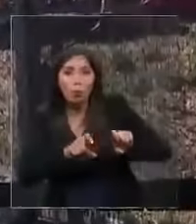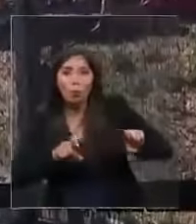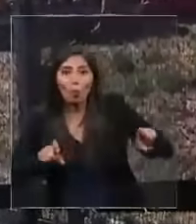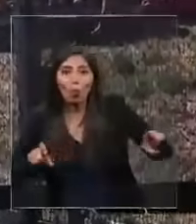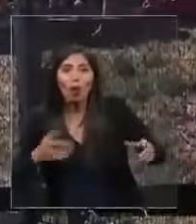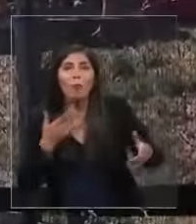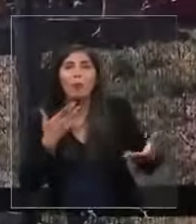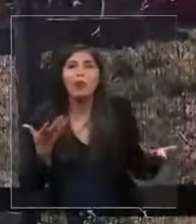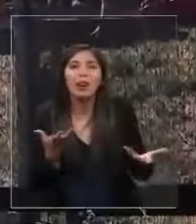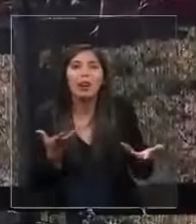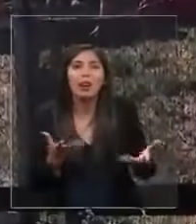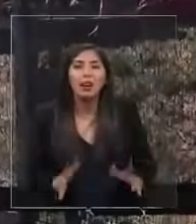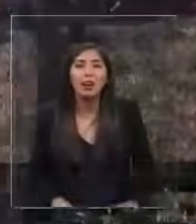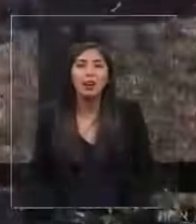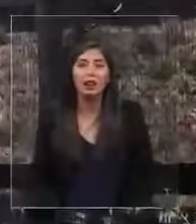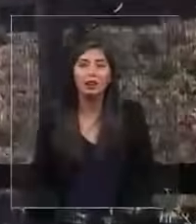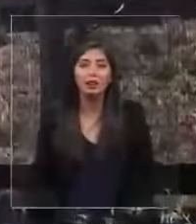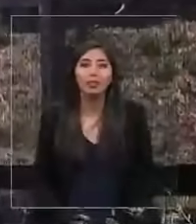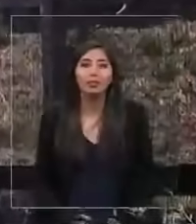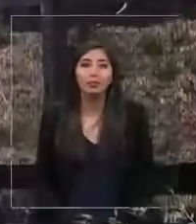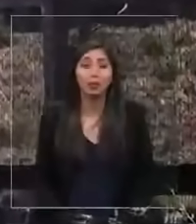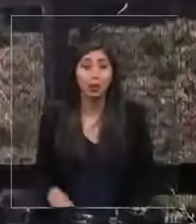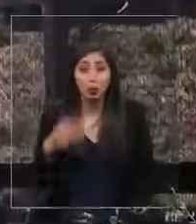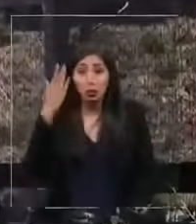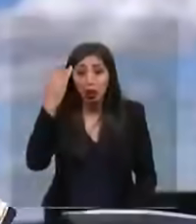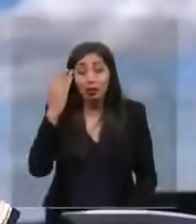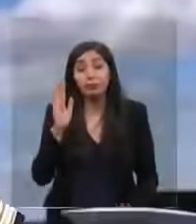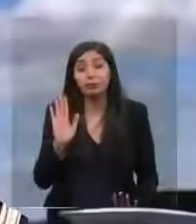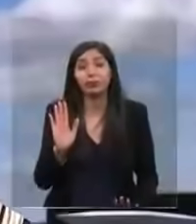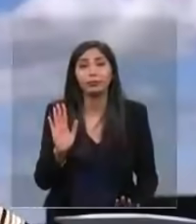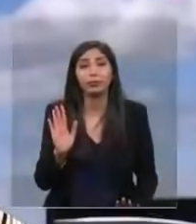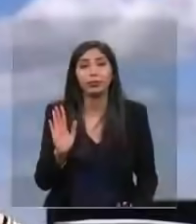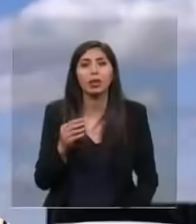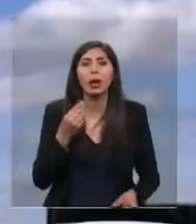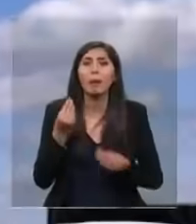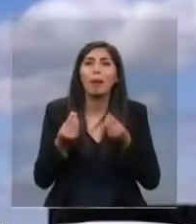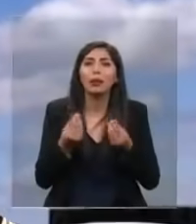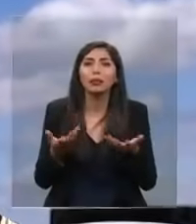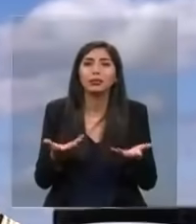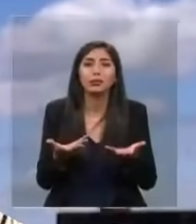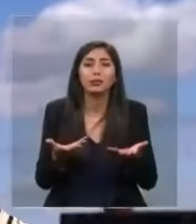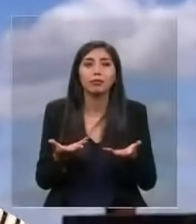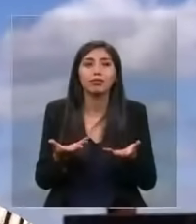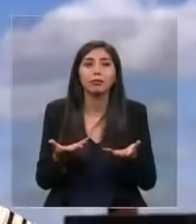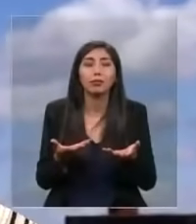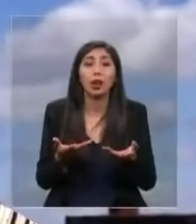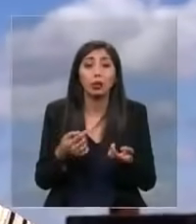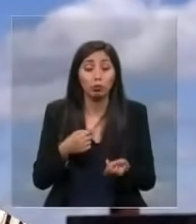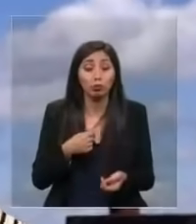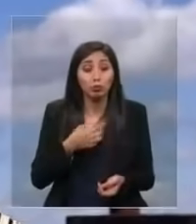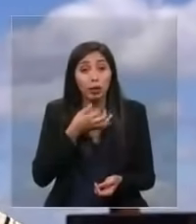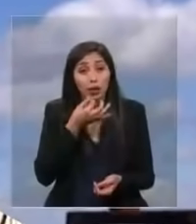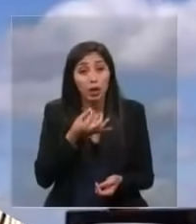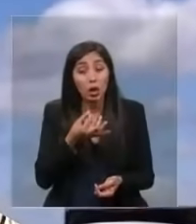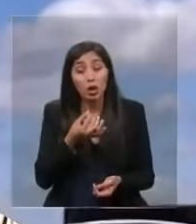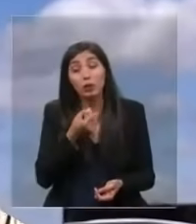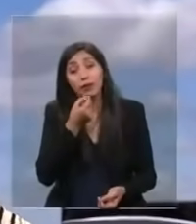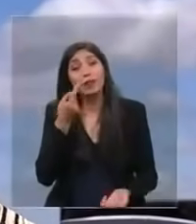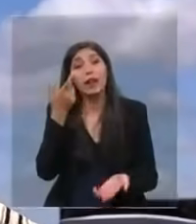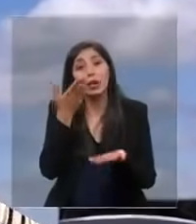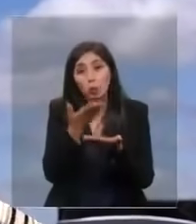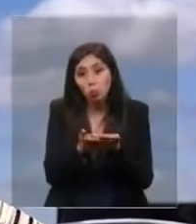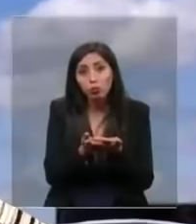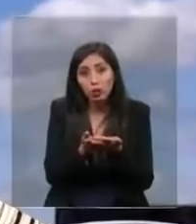lago, hacia adentro? Pero no saben, claro. ¿Qué pasa ahí? Como les señalé, tenemos que hacer la denuncia al